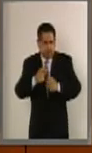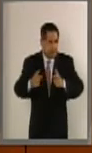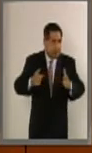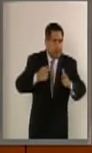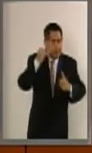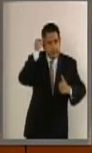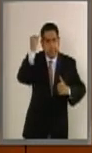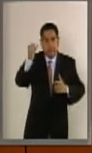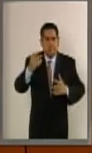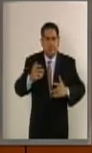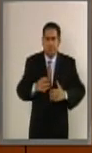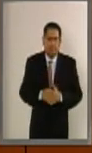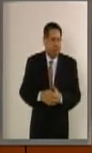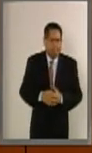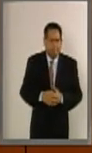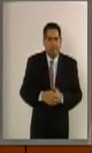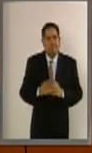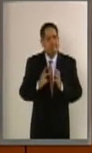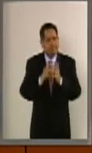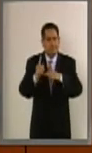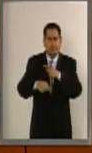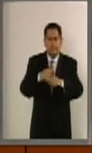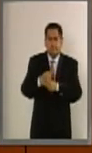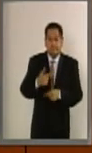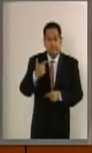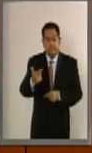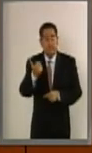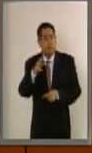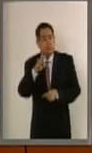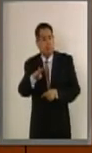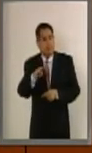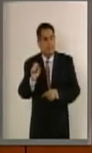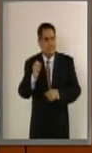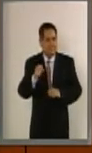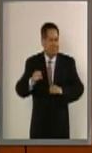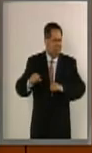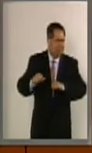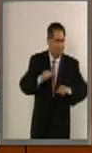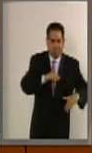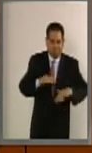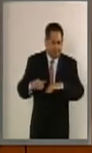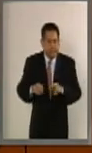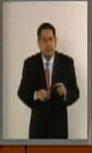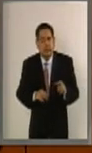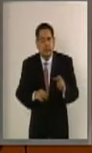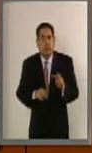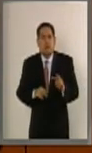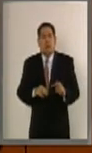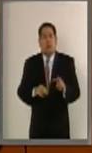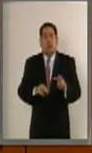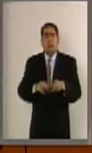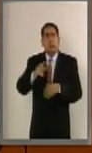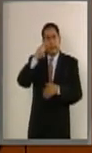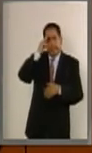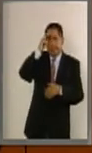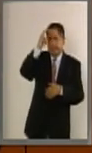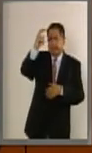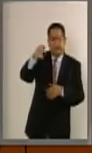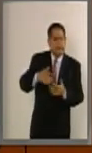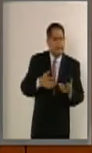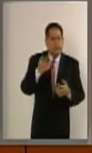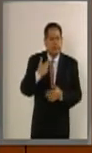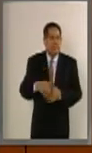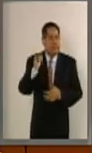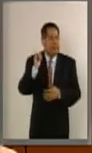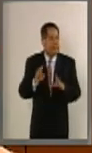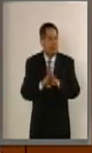mundo, los sismos del 7 y 19 de septiembre convierten en utopía la visión de quien